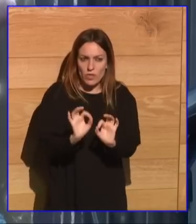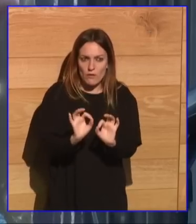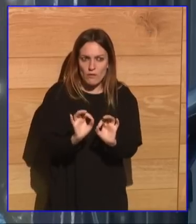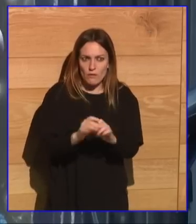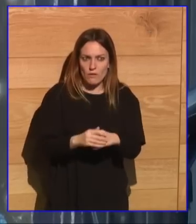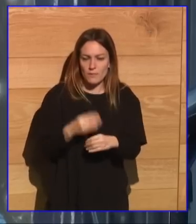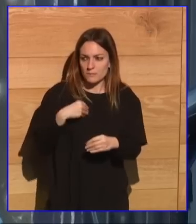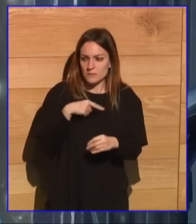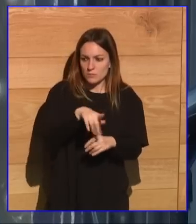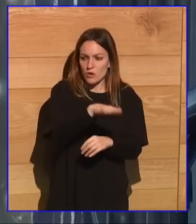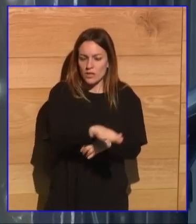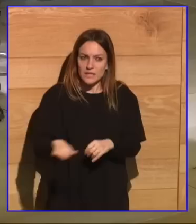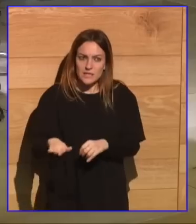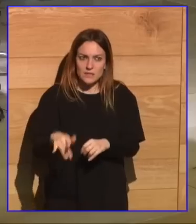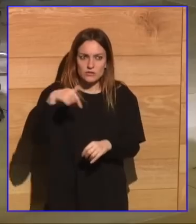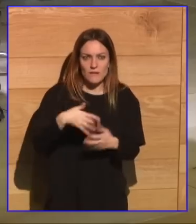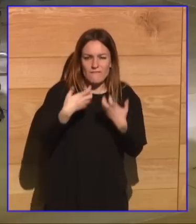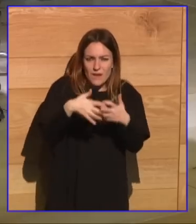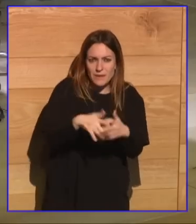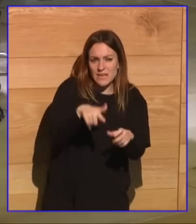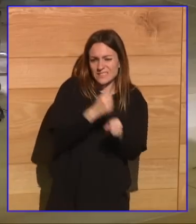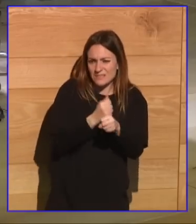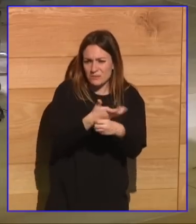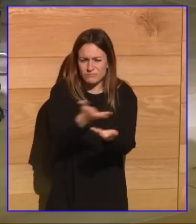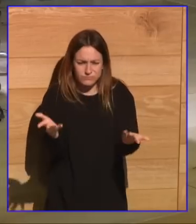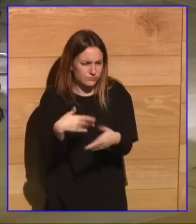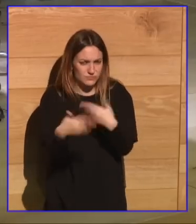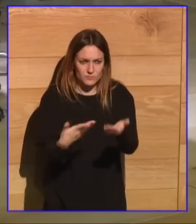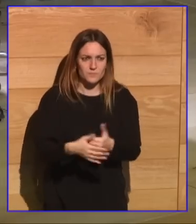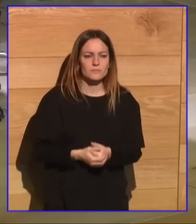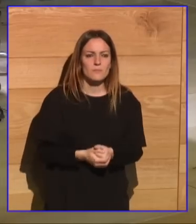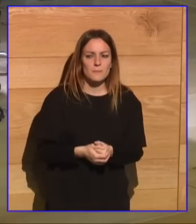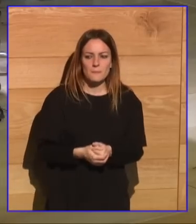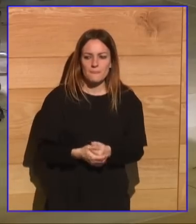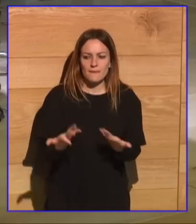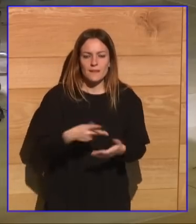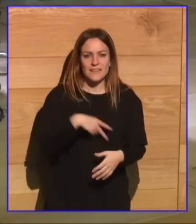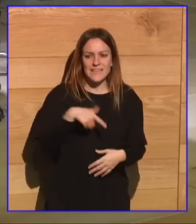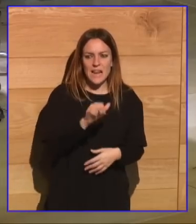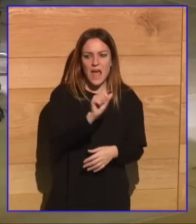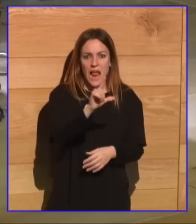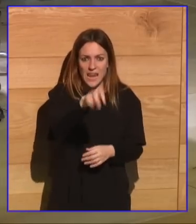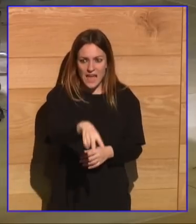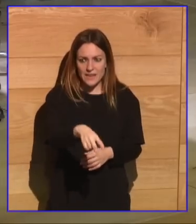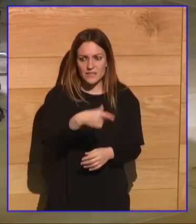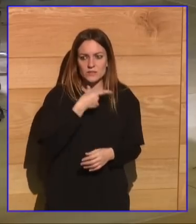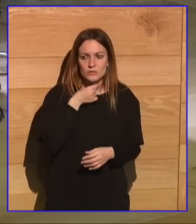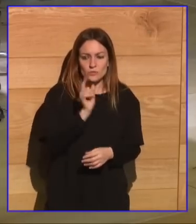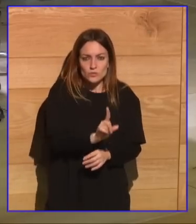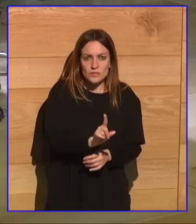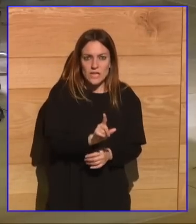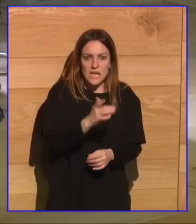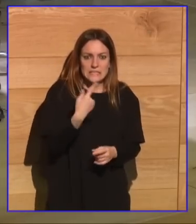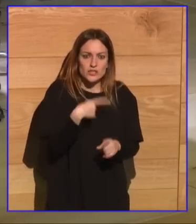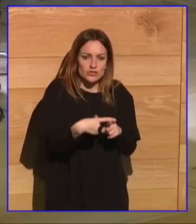encontrar la idea en los niños que acaban saltando a la fábrica de salchichas, todas esas cosas. En general, a Alan Parker no le gusta nada que le digan lo que tiene que hacer.